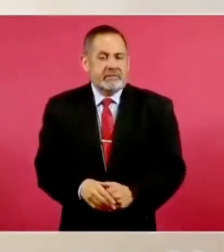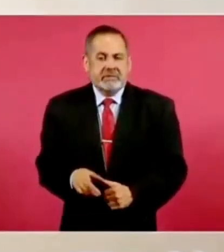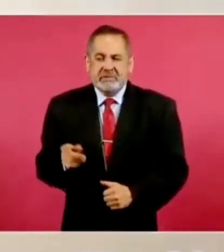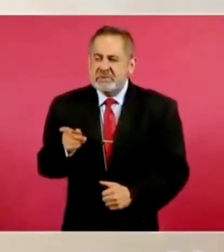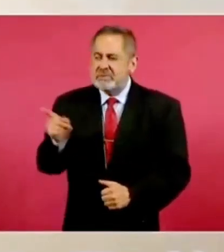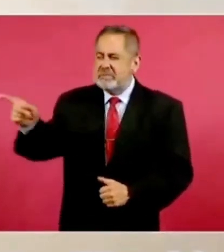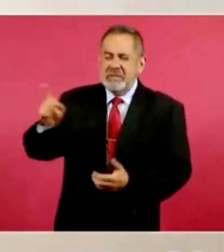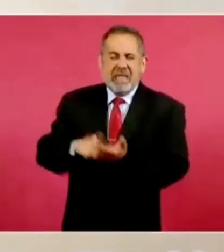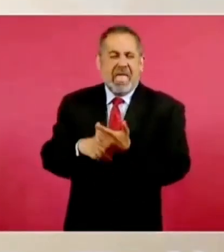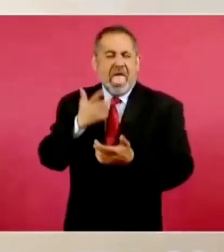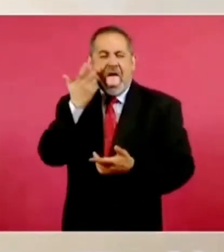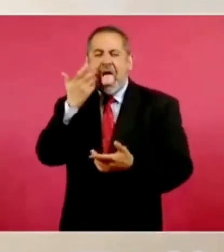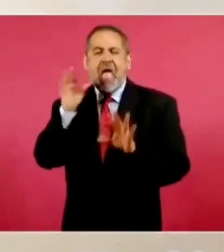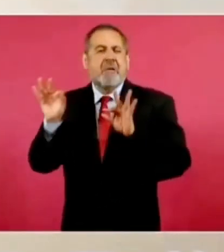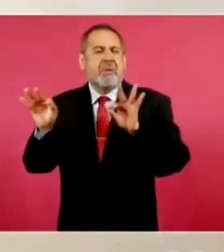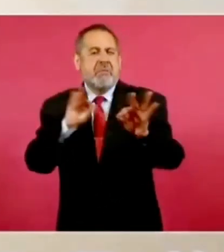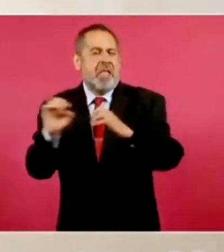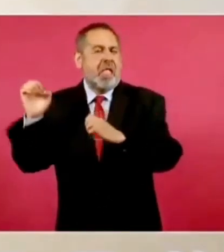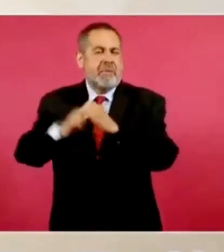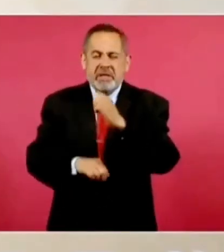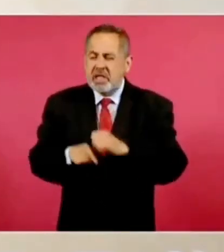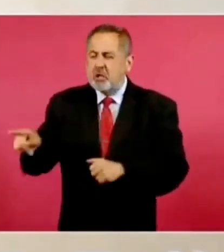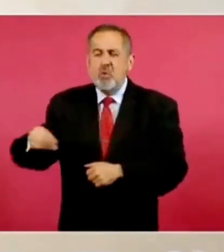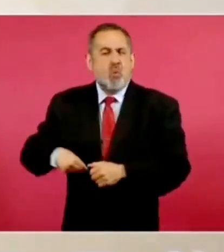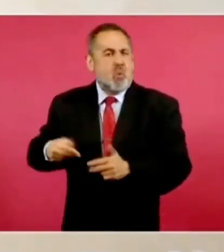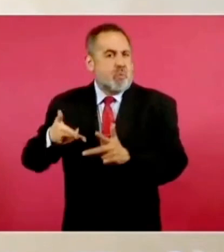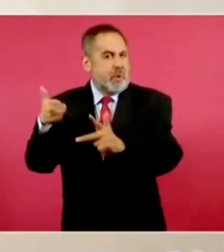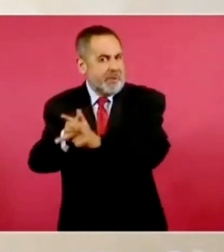excelentísimo pícaro, homicida,